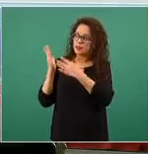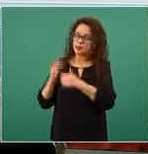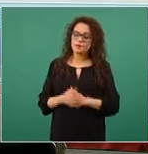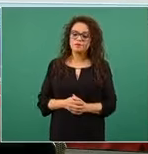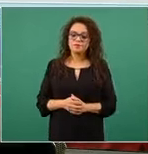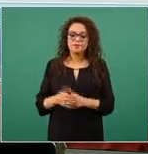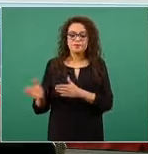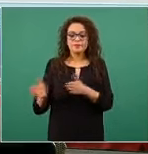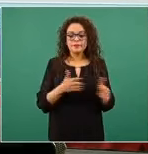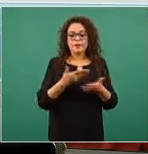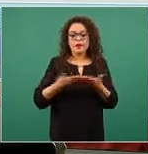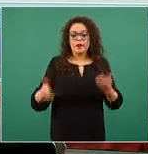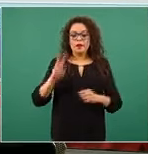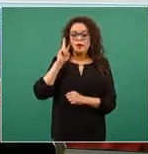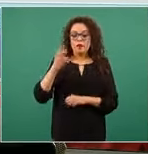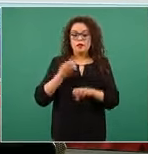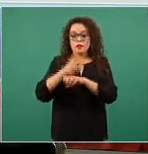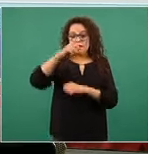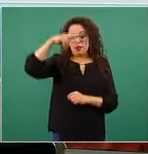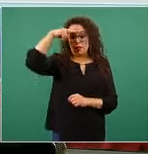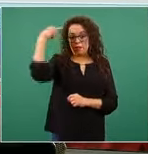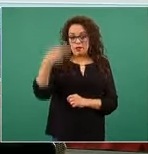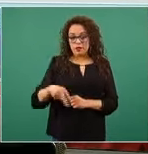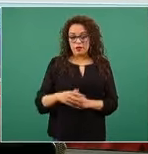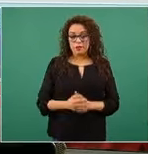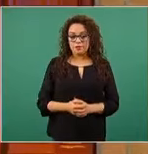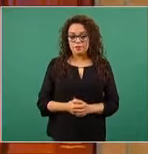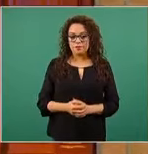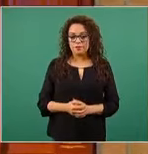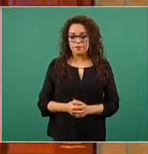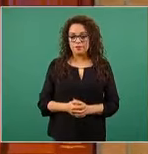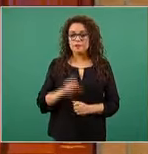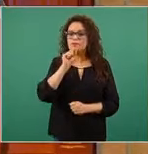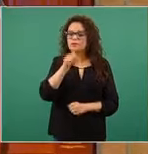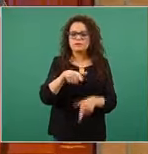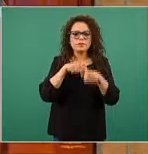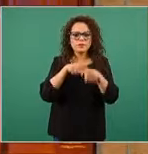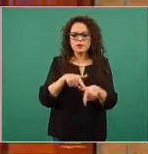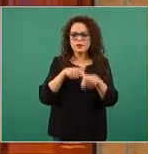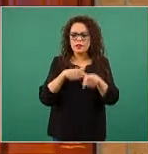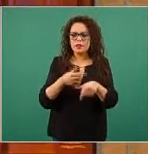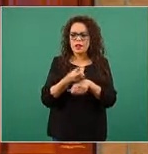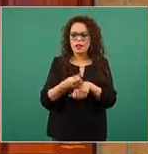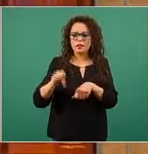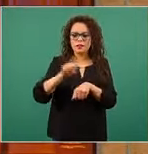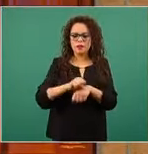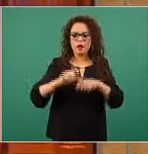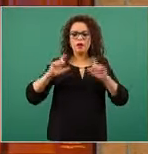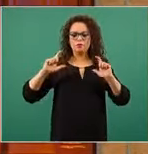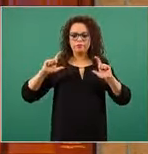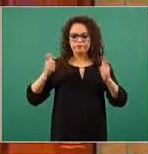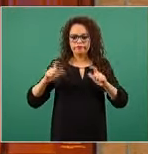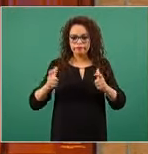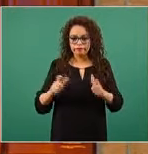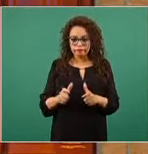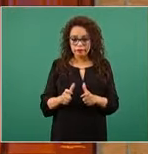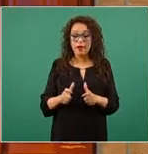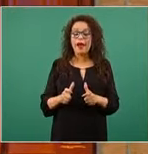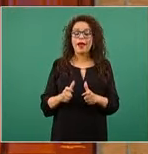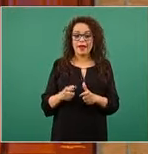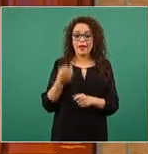Estado de México, igual, después de varias semanas de descenso, empezamos a ver un comportamiento de meseta. Meseta